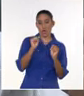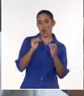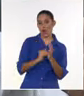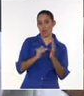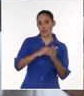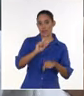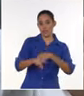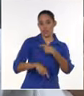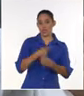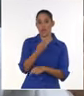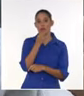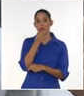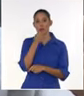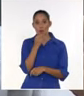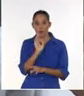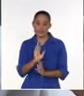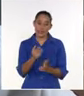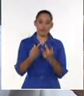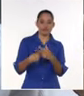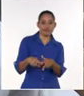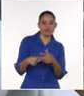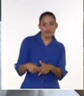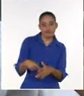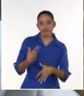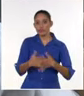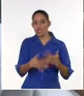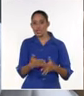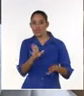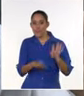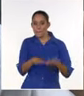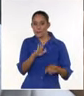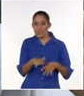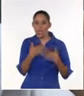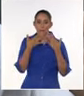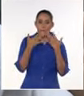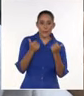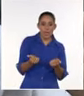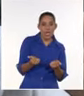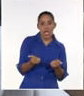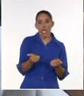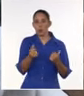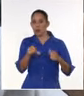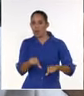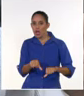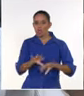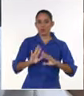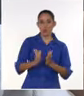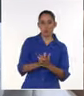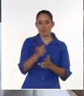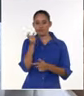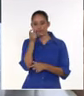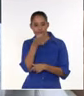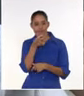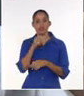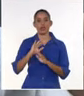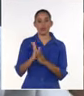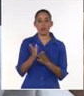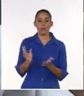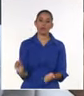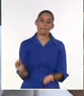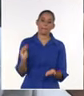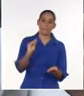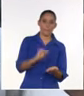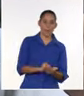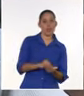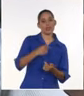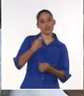la prueba hidráulica pero depende del resultado que tengamos en la en esa prue obligar eh que la máquina se incorpore